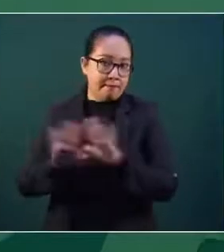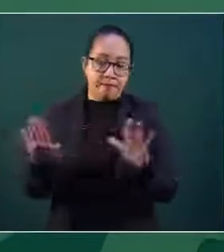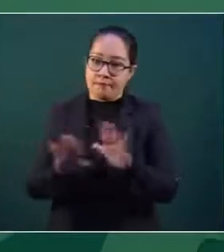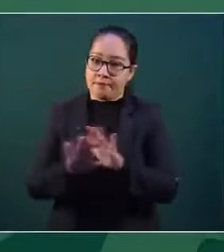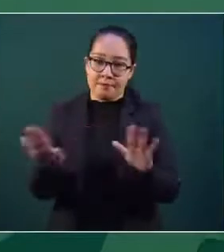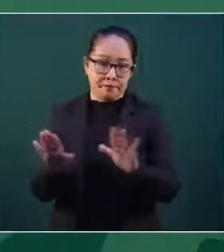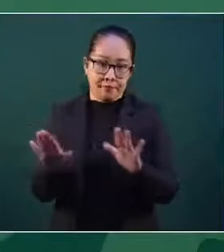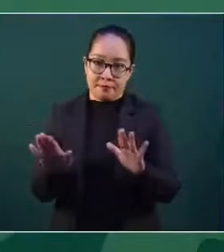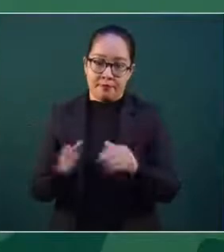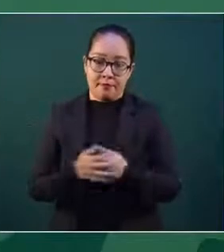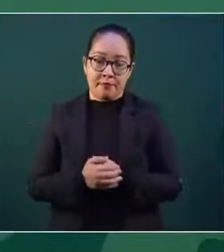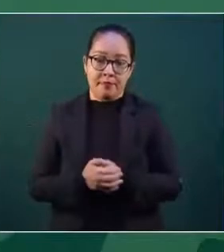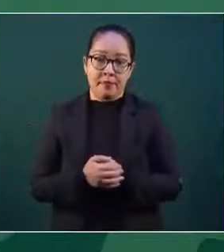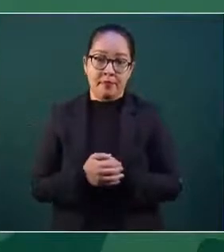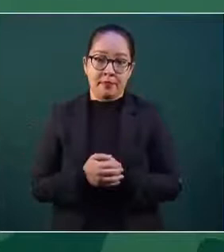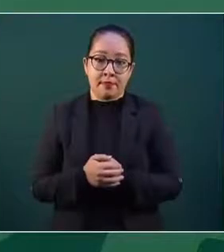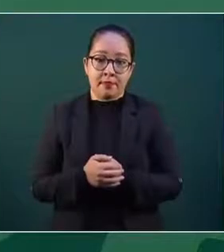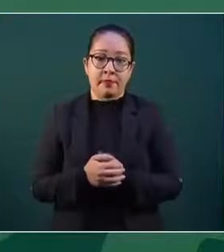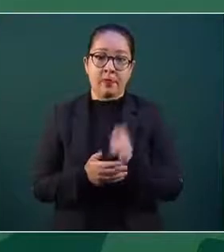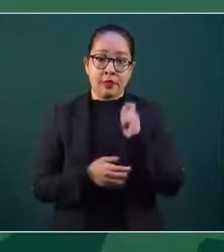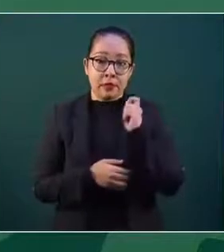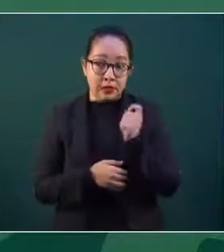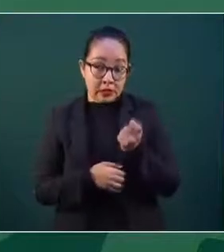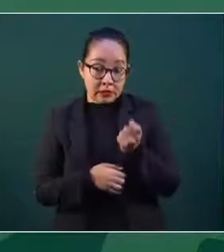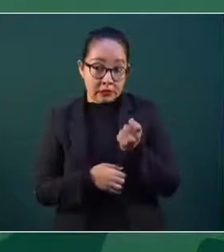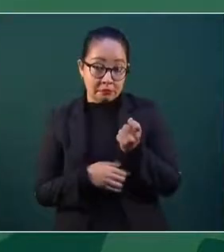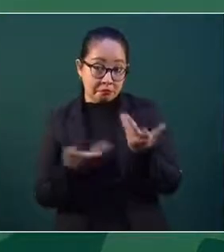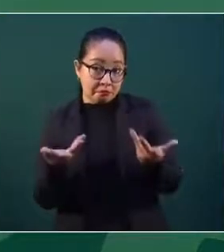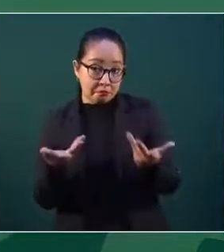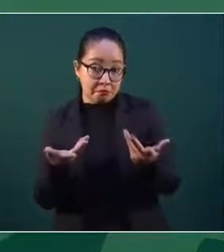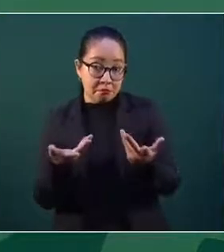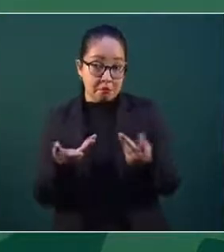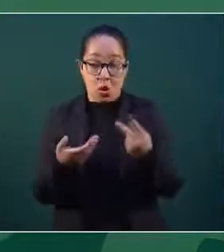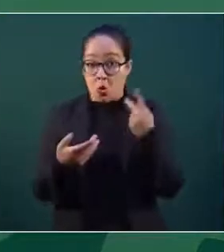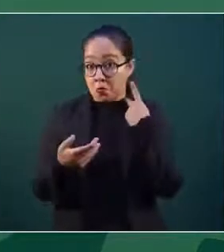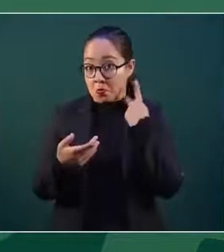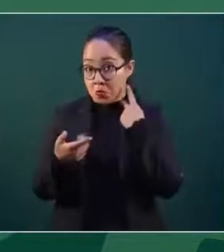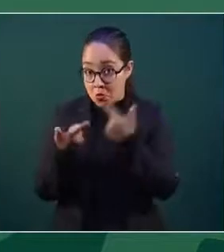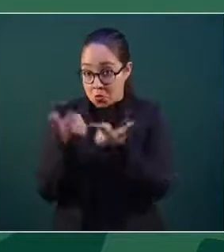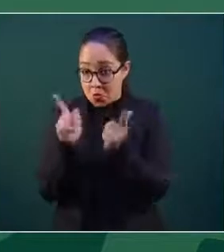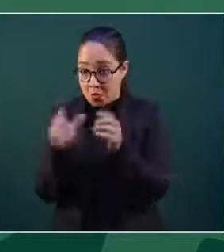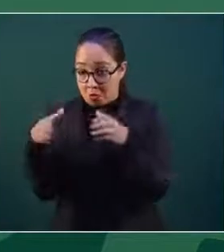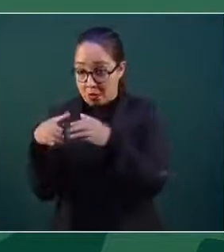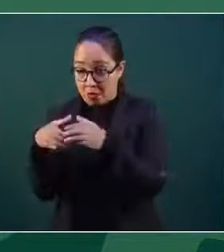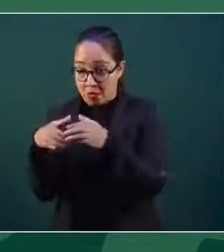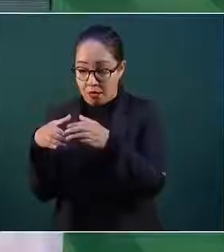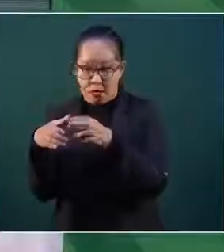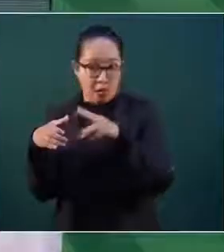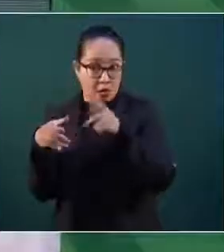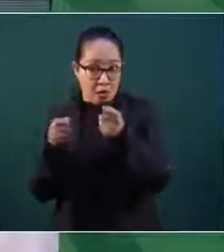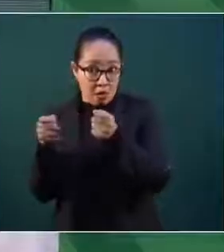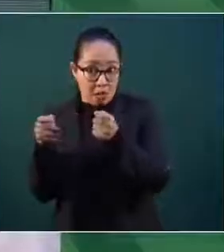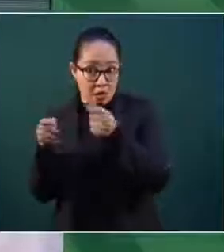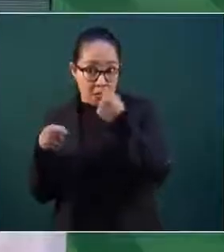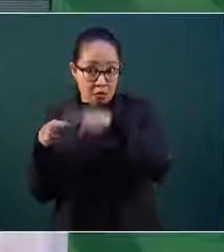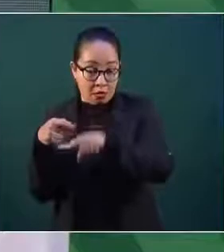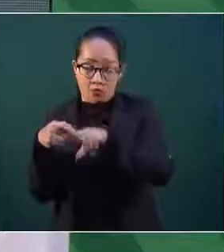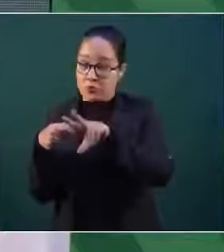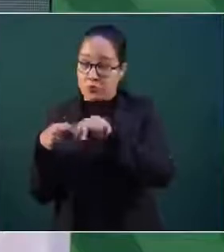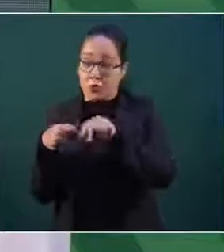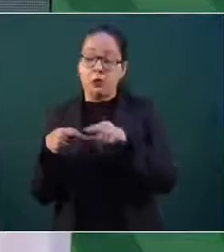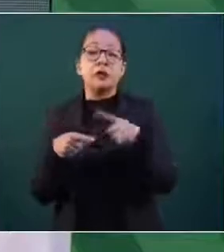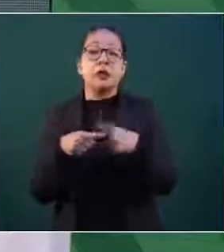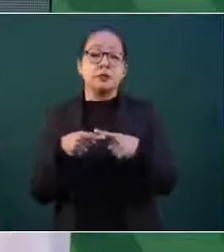no la llamada sociedad política. El pueblo es el que manda, es